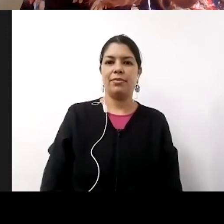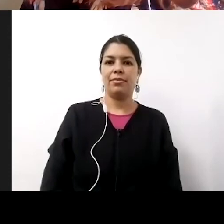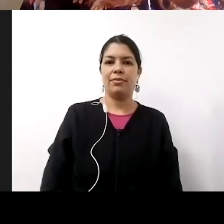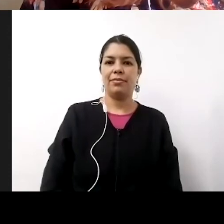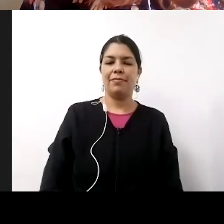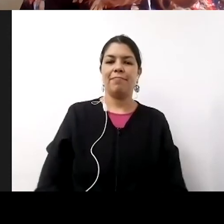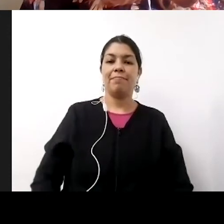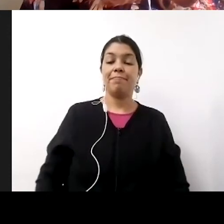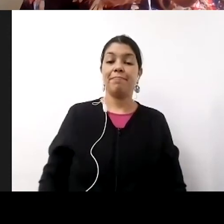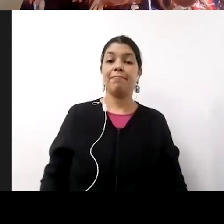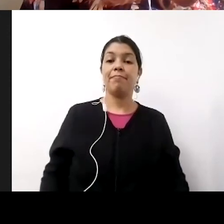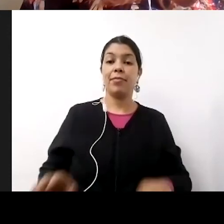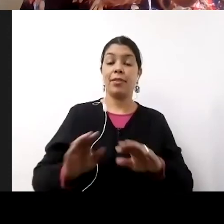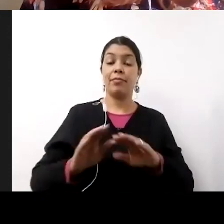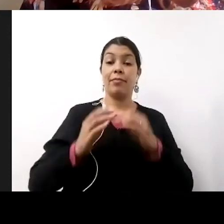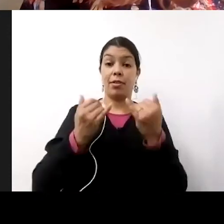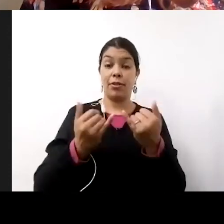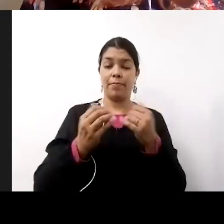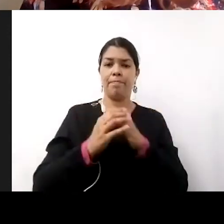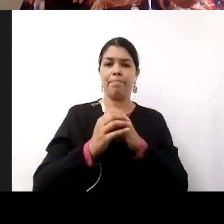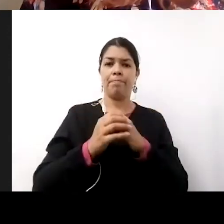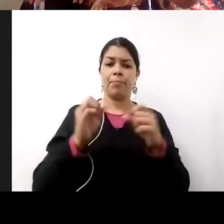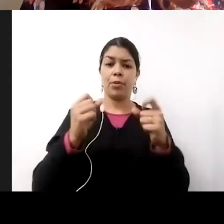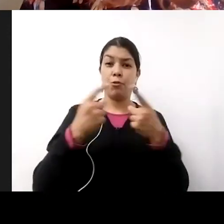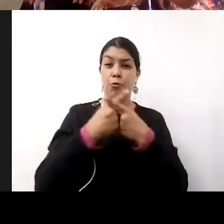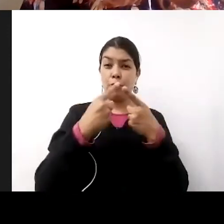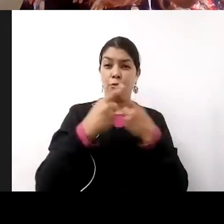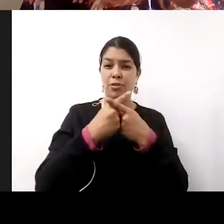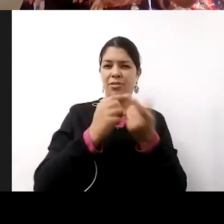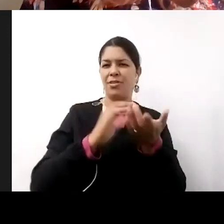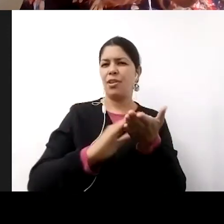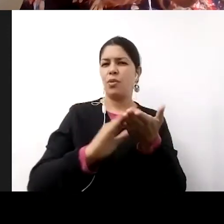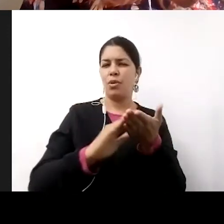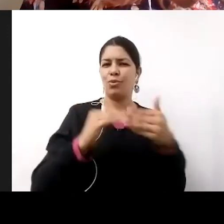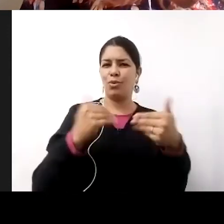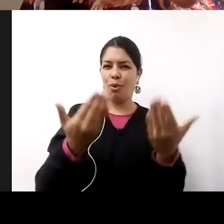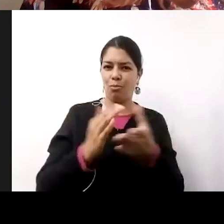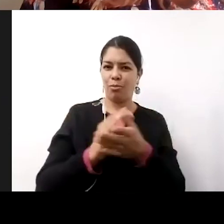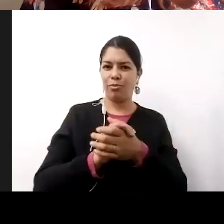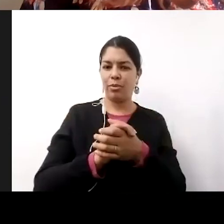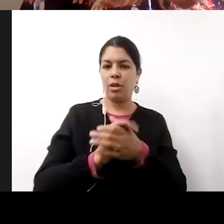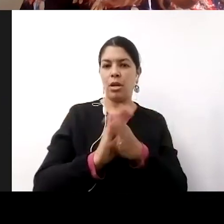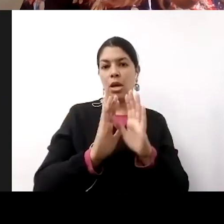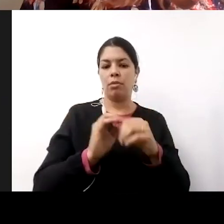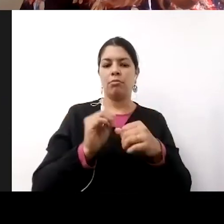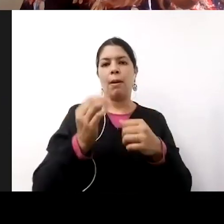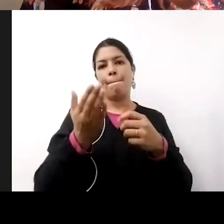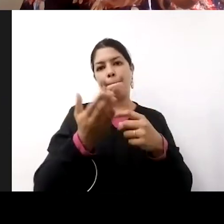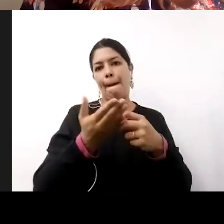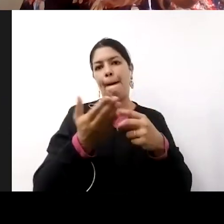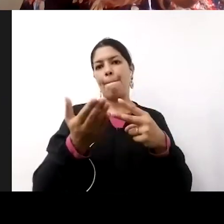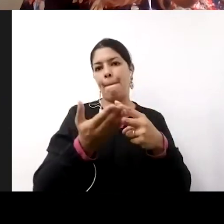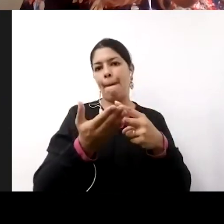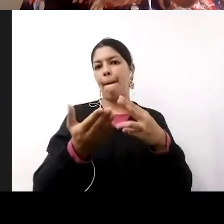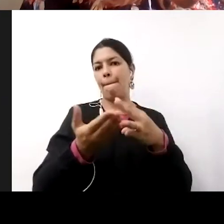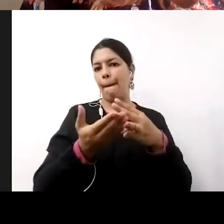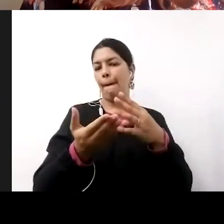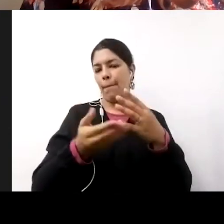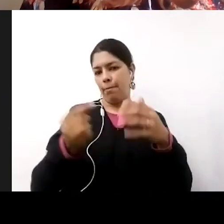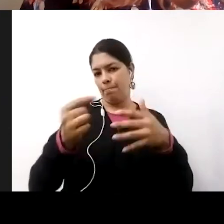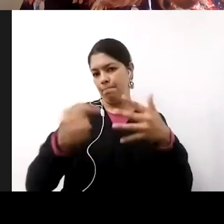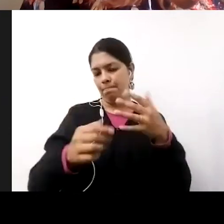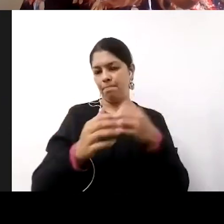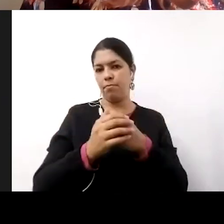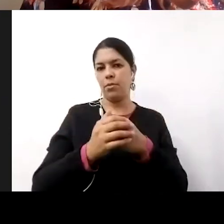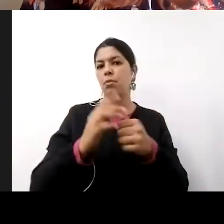Ahora vamos a ver cómo podemos resolver los conflictos. Para eso hay diferentes etapas. En primer lugar, necesito